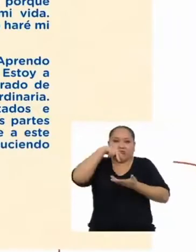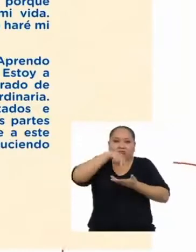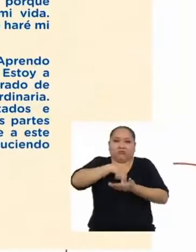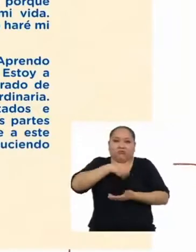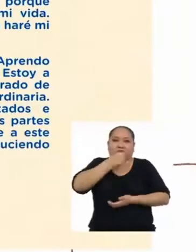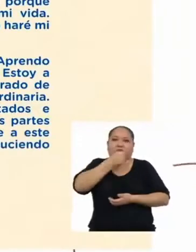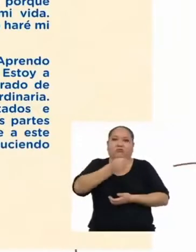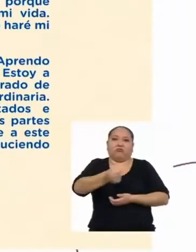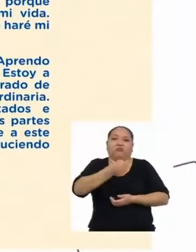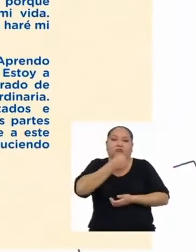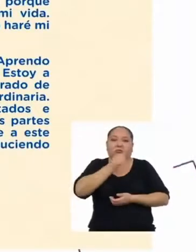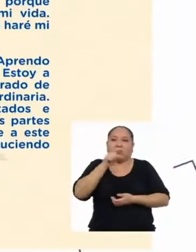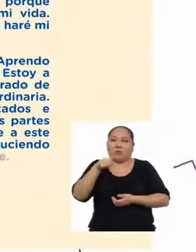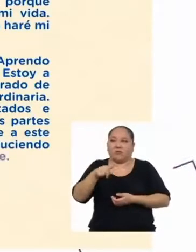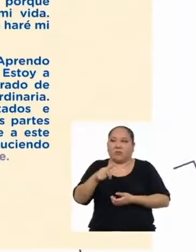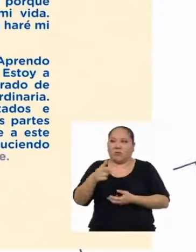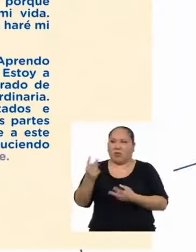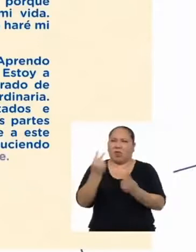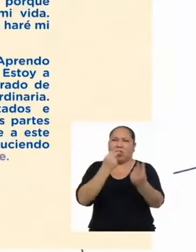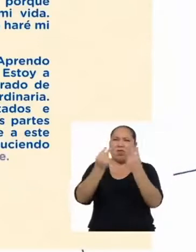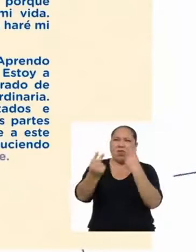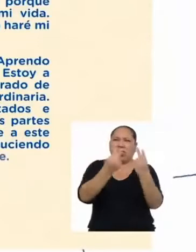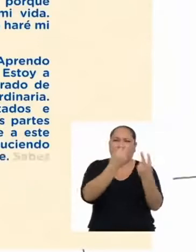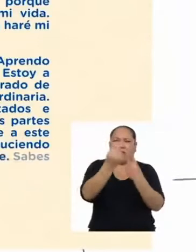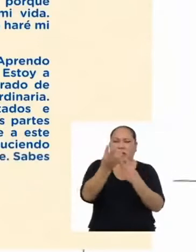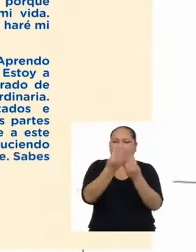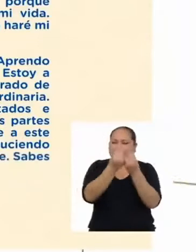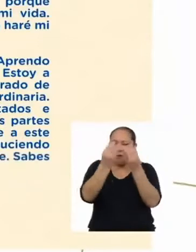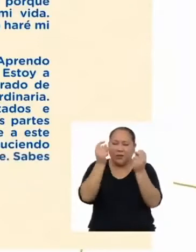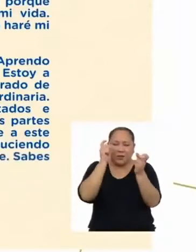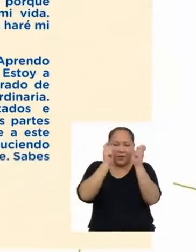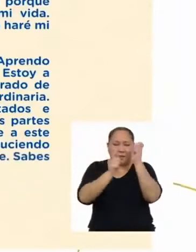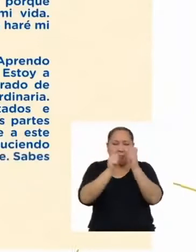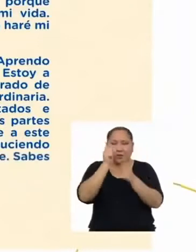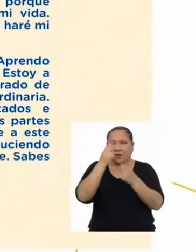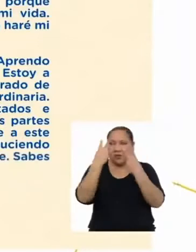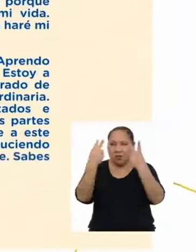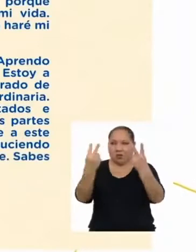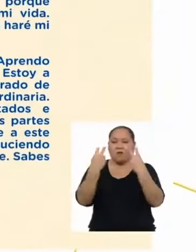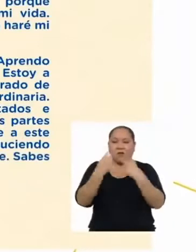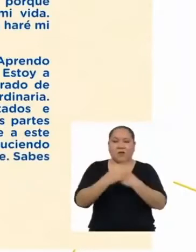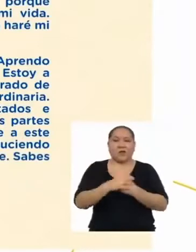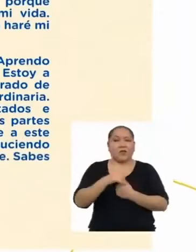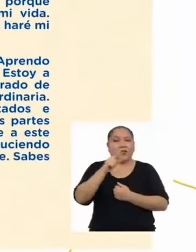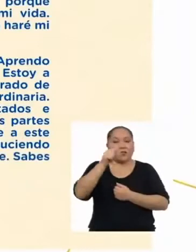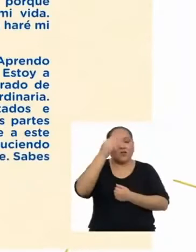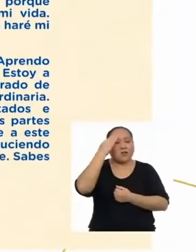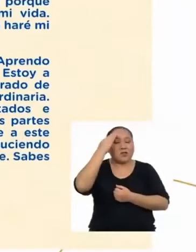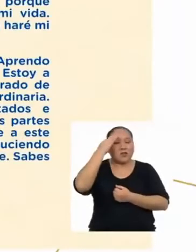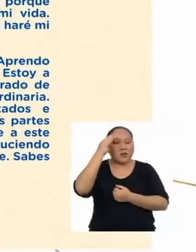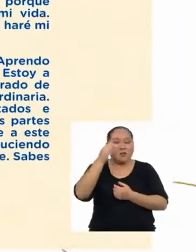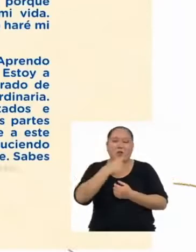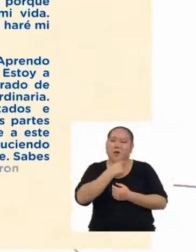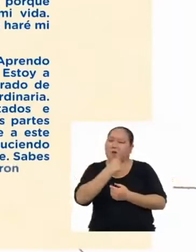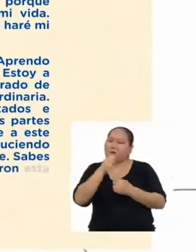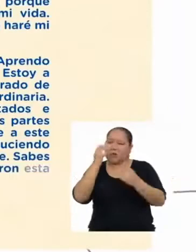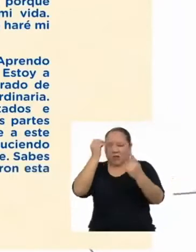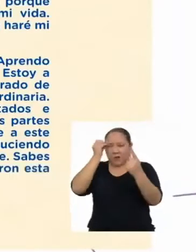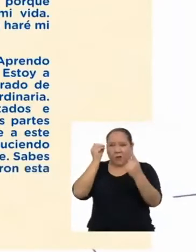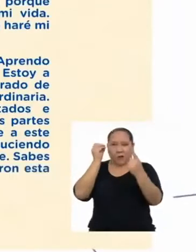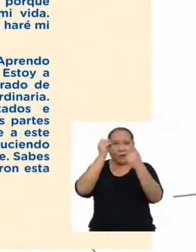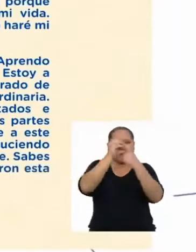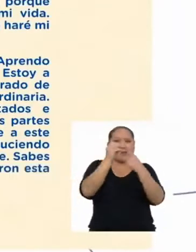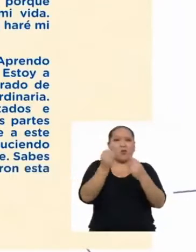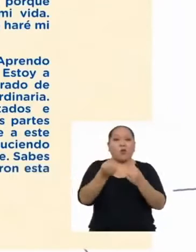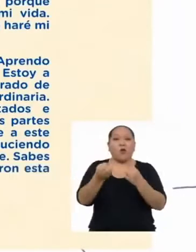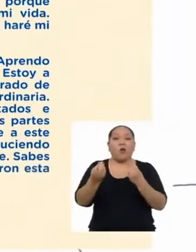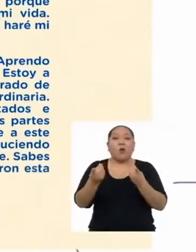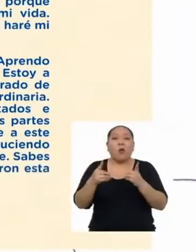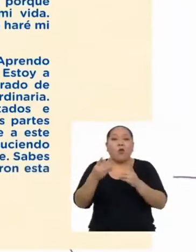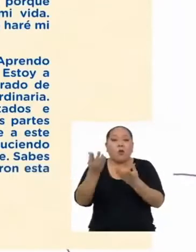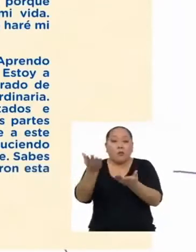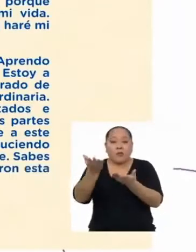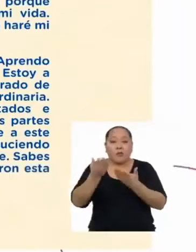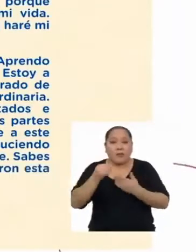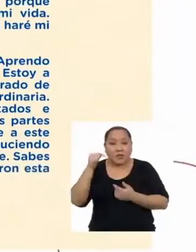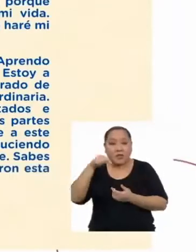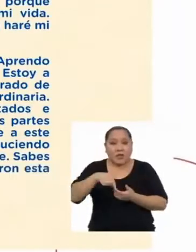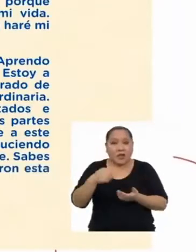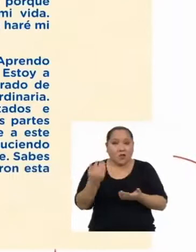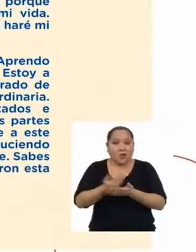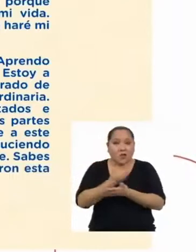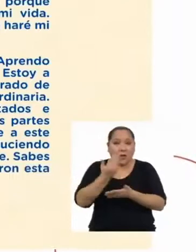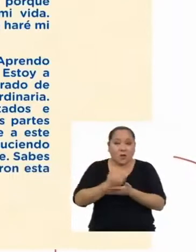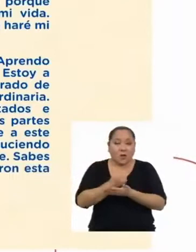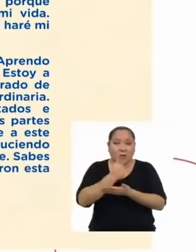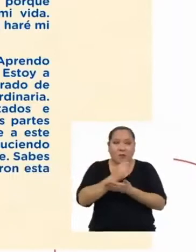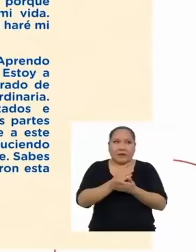por tantas personas como este. Sabes que me gustan los retos, así que cuando me propusieron esta nueva aventura,